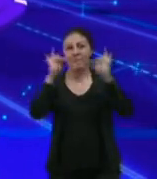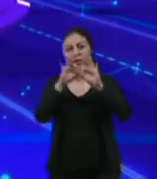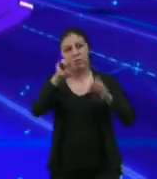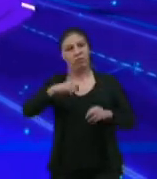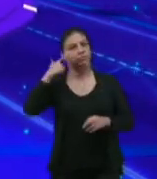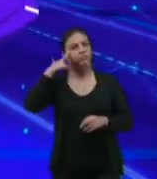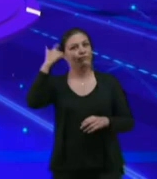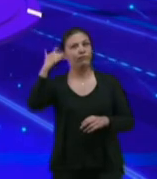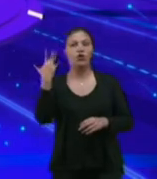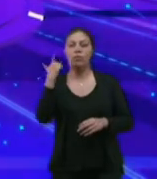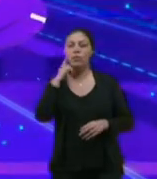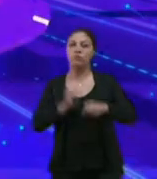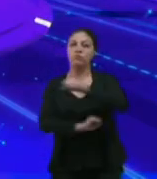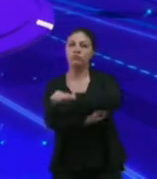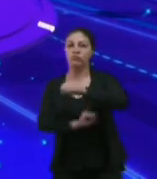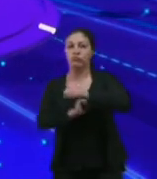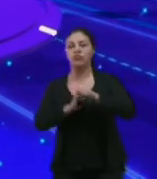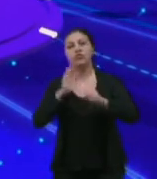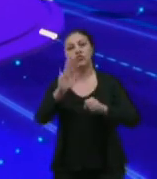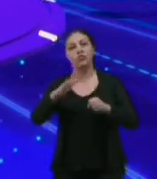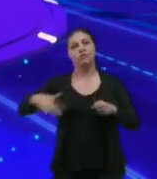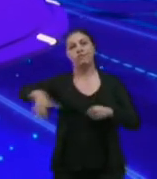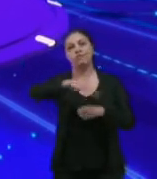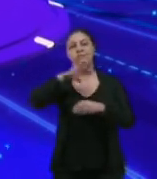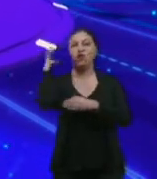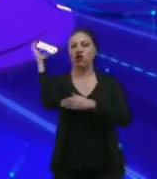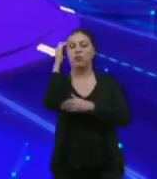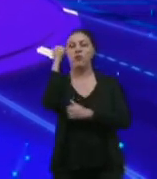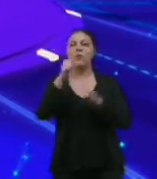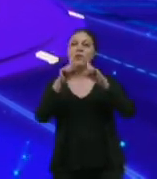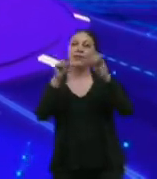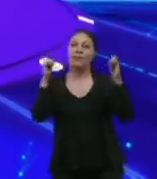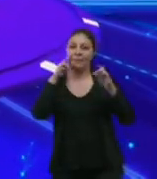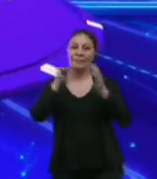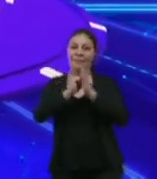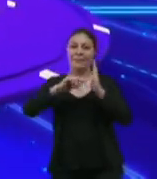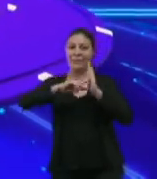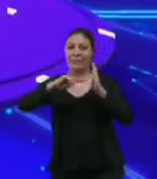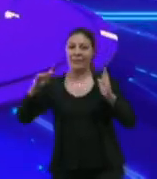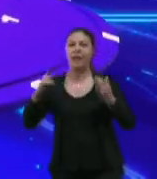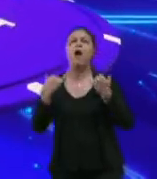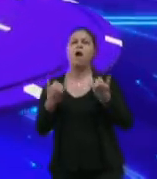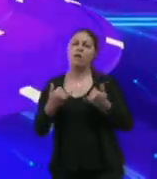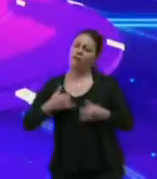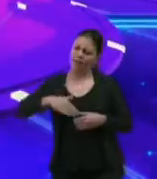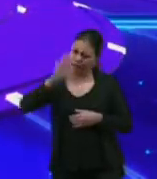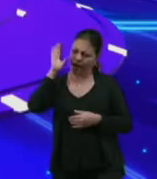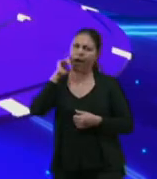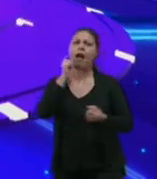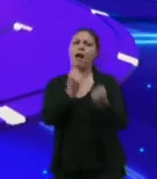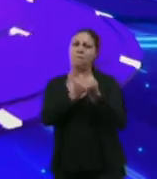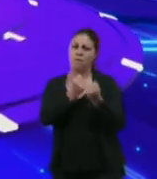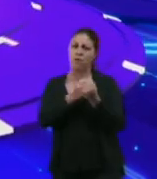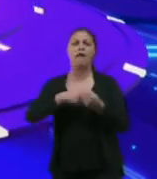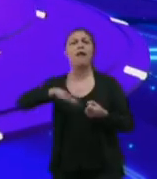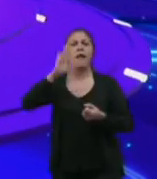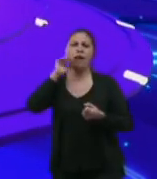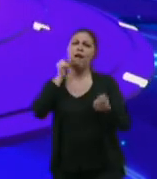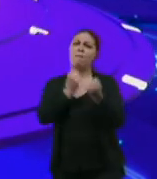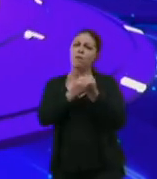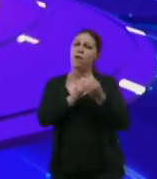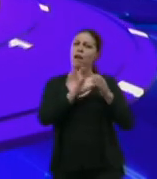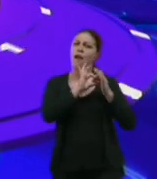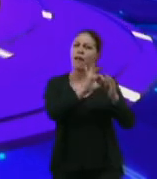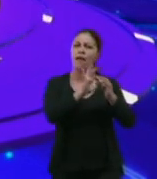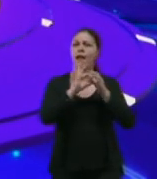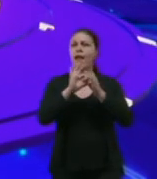fortalecimiento del aparato productivo colombiano de base tecnológica por supuesto apoyado con todos los otros actores y aliados como